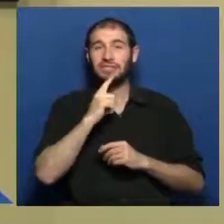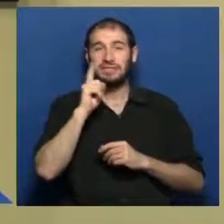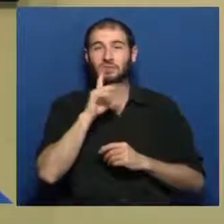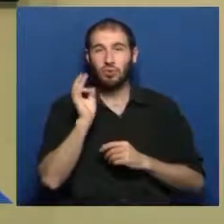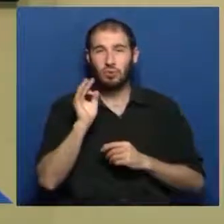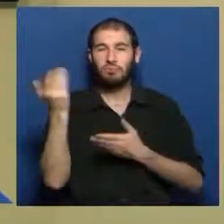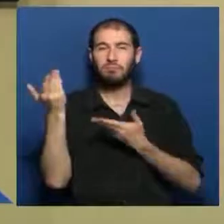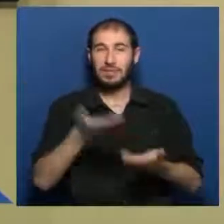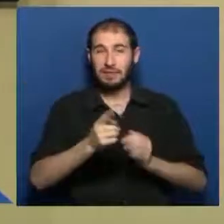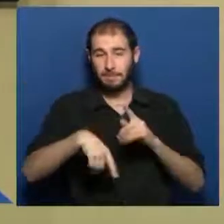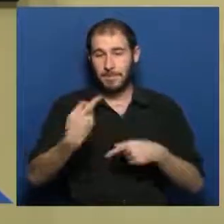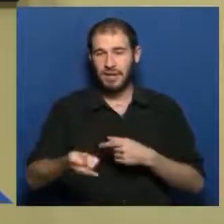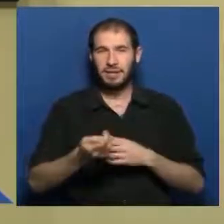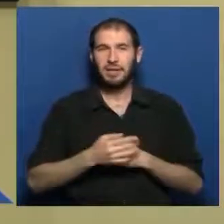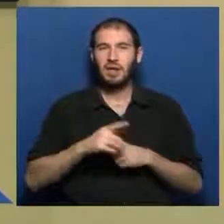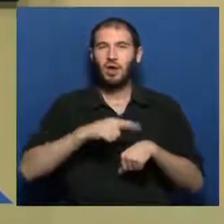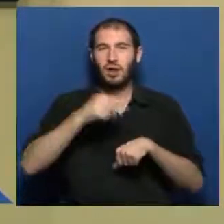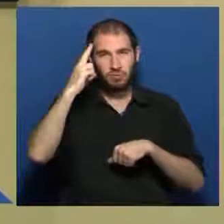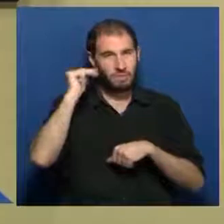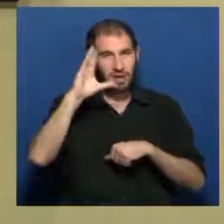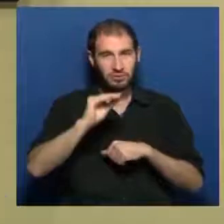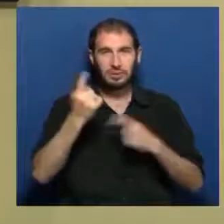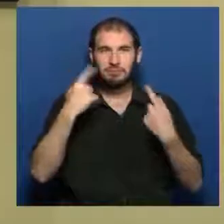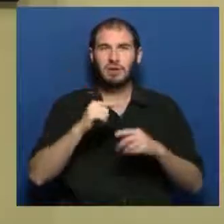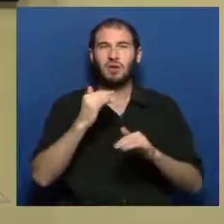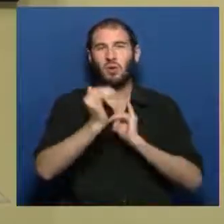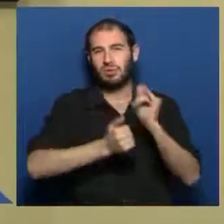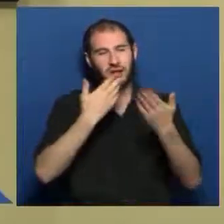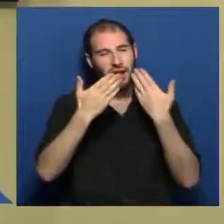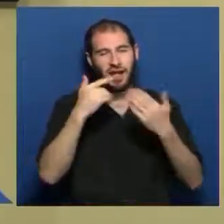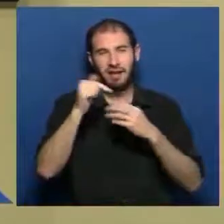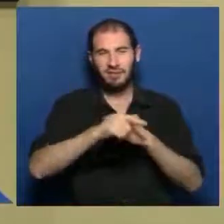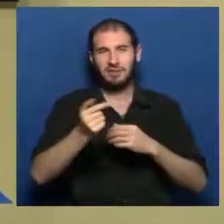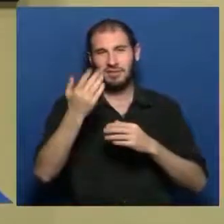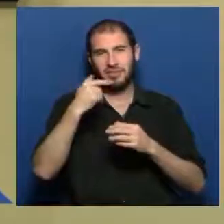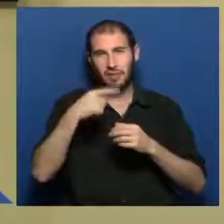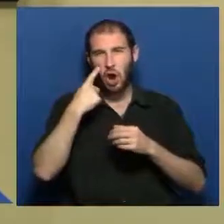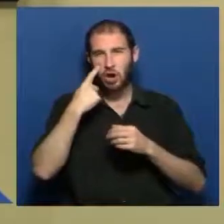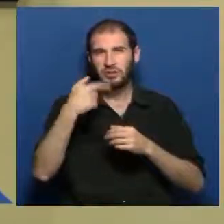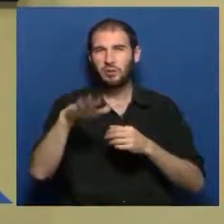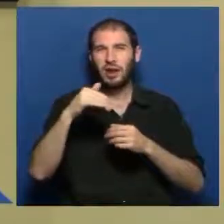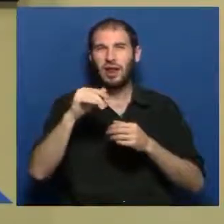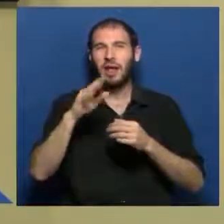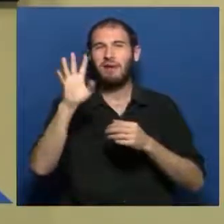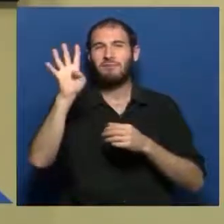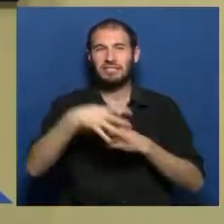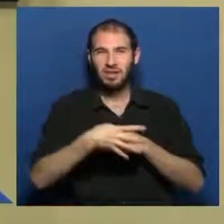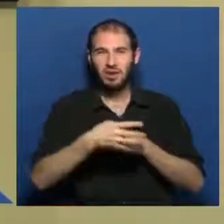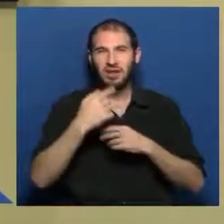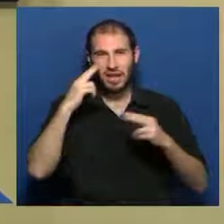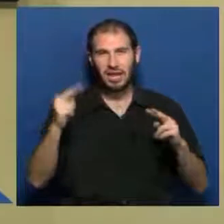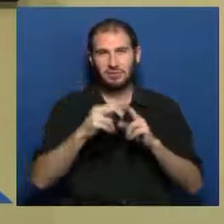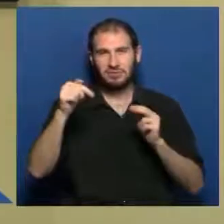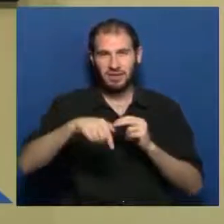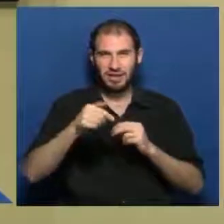van a presentar mañana. A las 21, pero me meto de lleno con la charla con ellos. En su momento los conocí en la bella Barcelona y me reencuentro